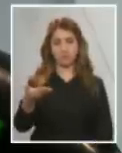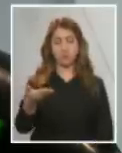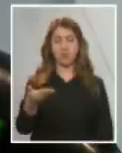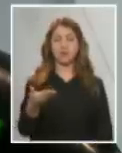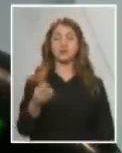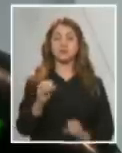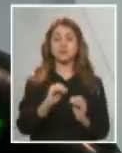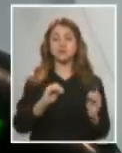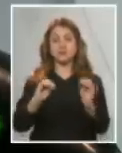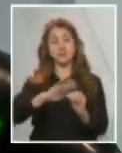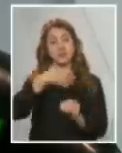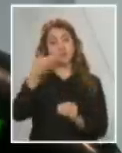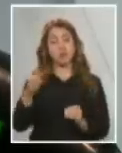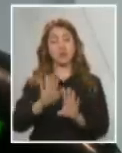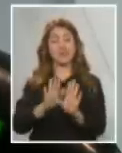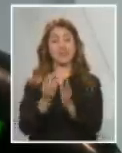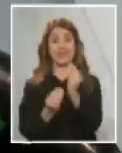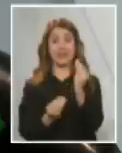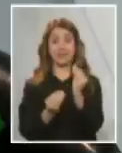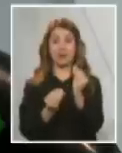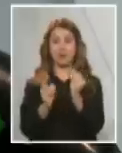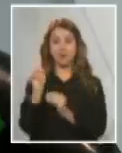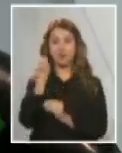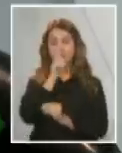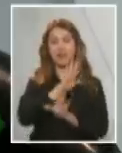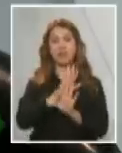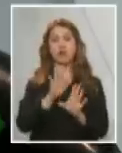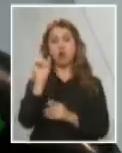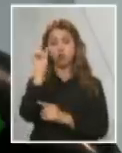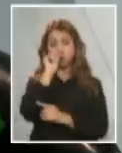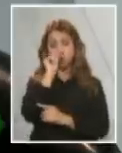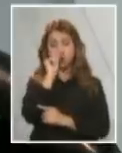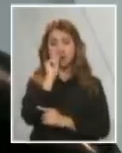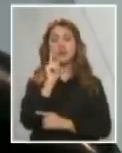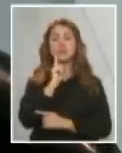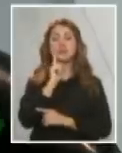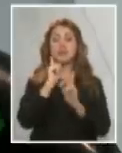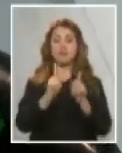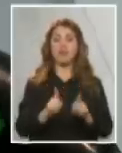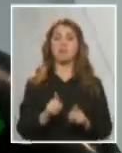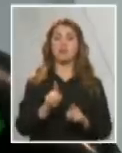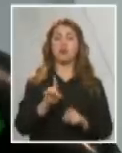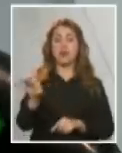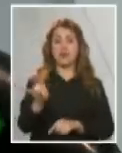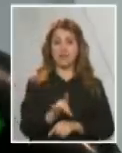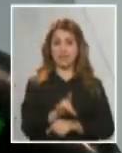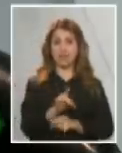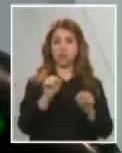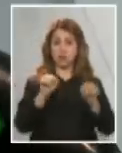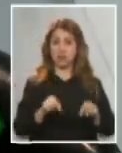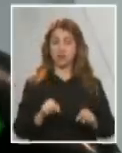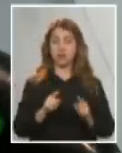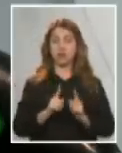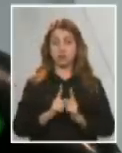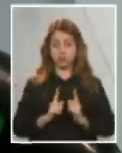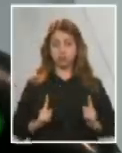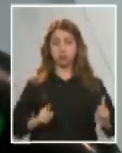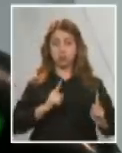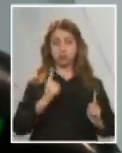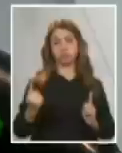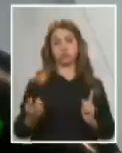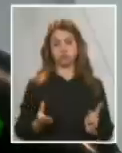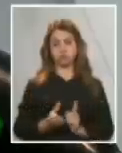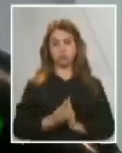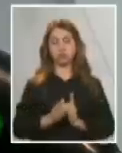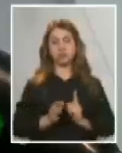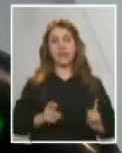con posterioridad, para terminar a finales de octubre, nosotros tenemos que dejar elegidos con este jurado al que tú también estás